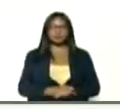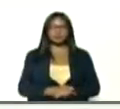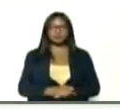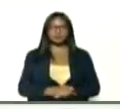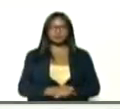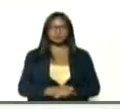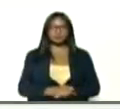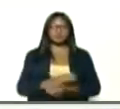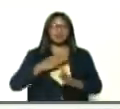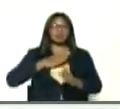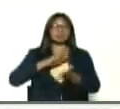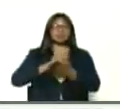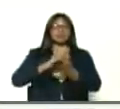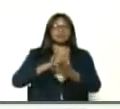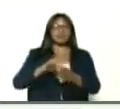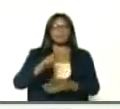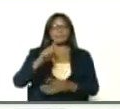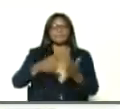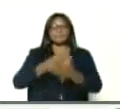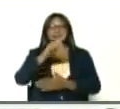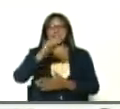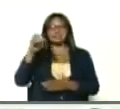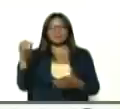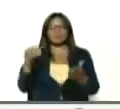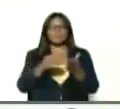Agárrate, no te vayas a caer para atrás, más de 100 mil,